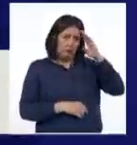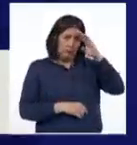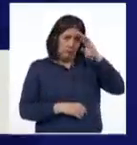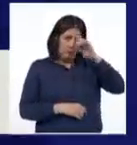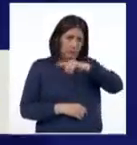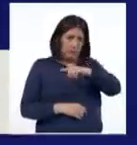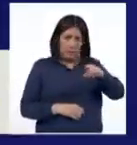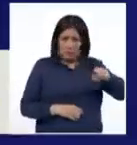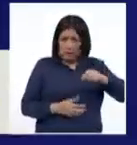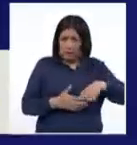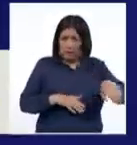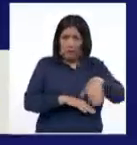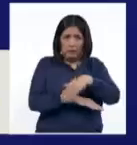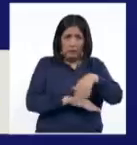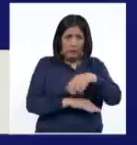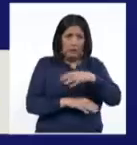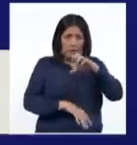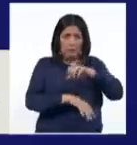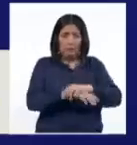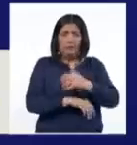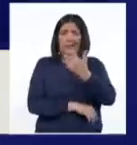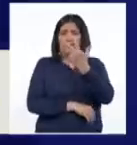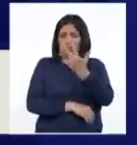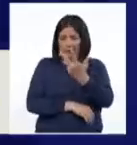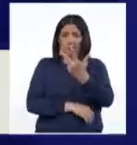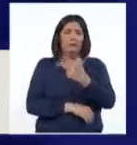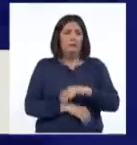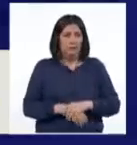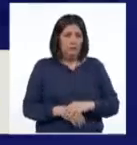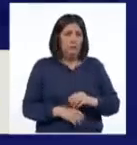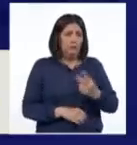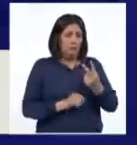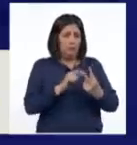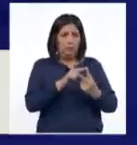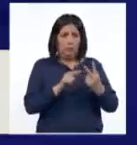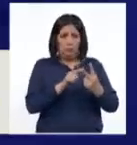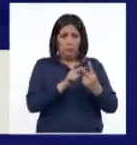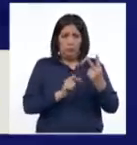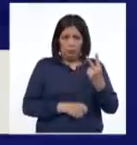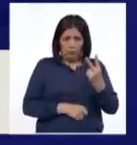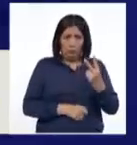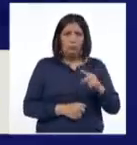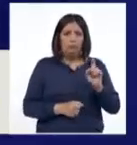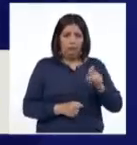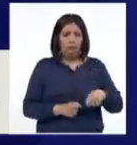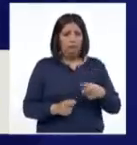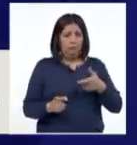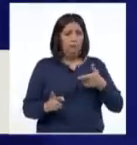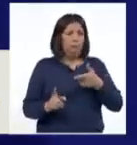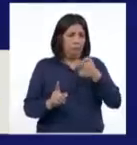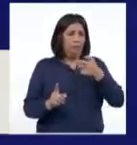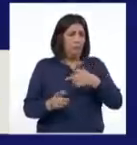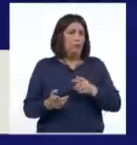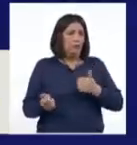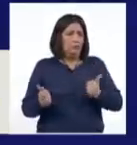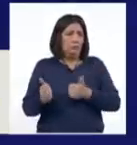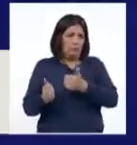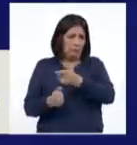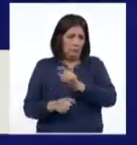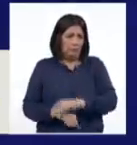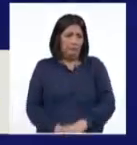medio de esta transitada avenida capturaron a 3 delincuentes. 2 de ellos habrían resultado heridos de bala en plena